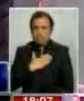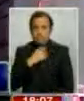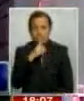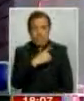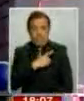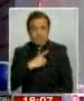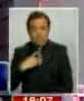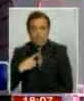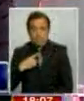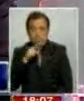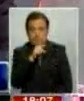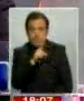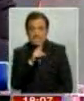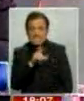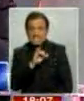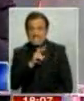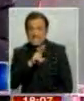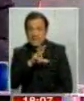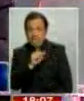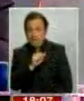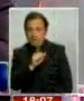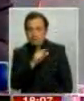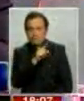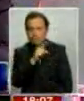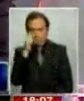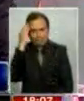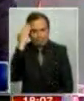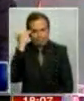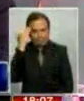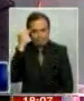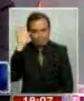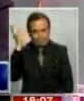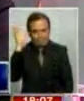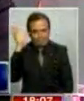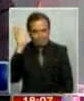lamentablemente desinformado. Pero además quiero decir algo.